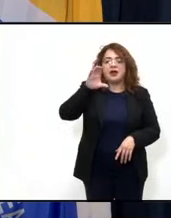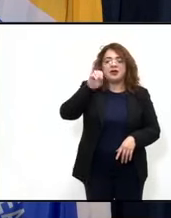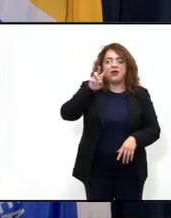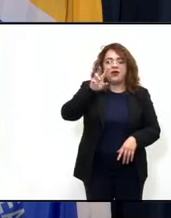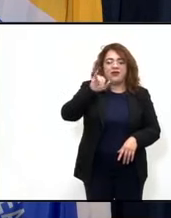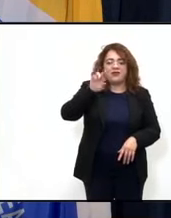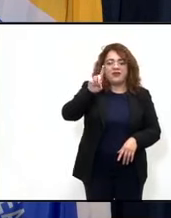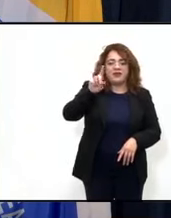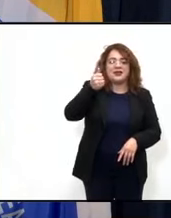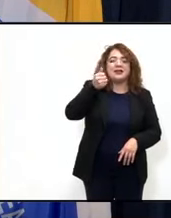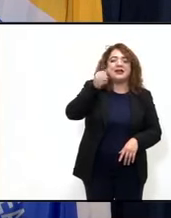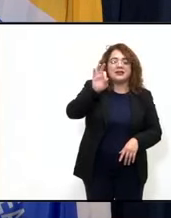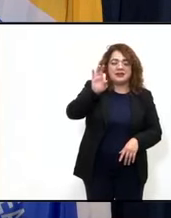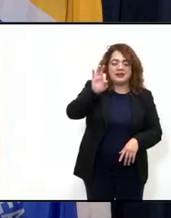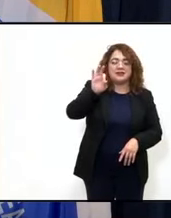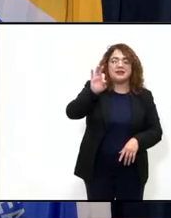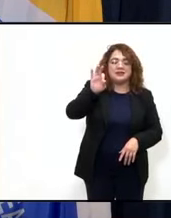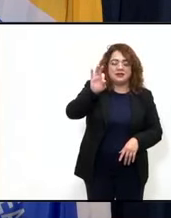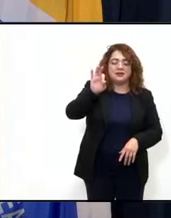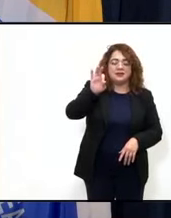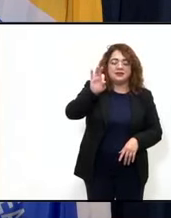/COVID-19,